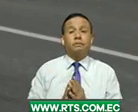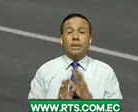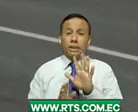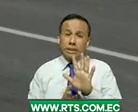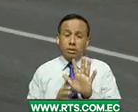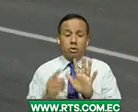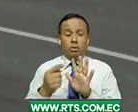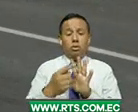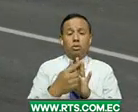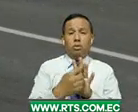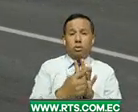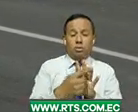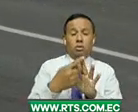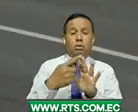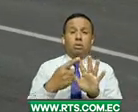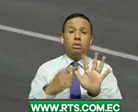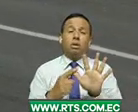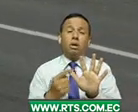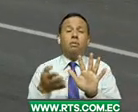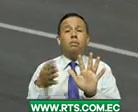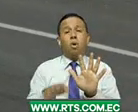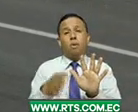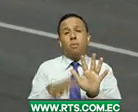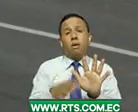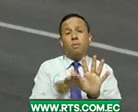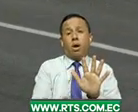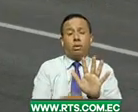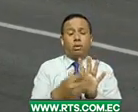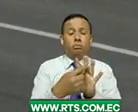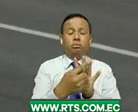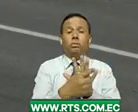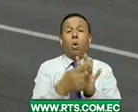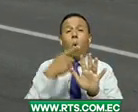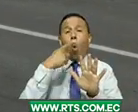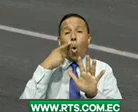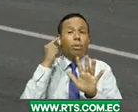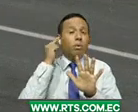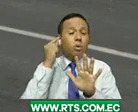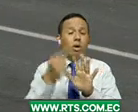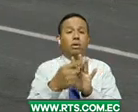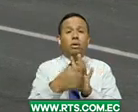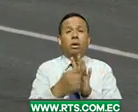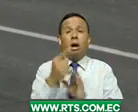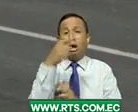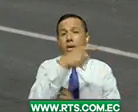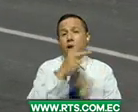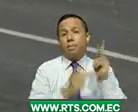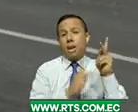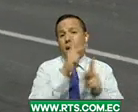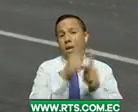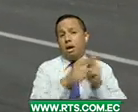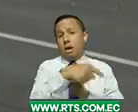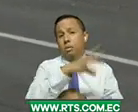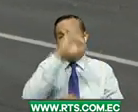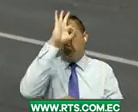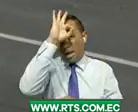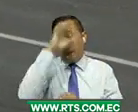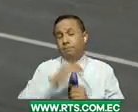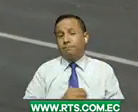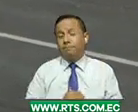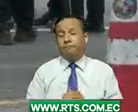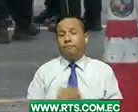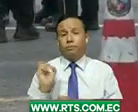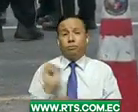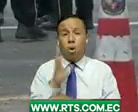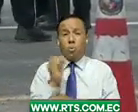han fallecido tres. Una mujer está viva y un hombre también. Lo tienen allá en playa, lo tienen ya. Ya lo mandaron, sí, la ambulancia lo